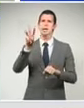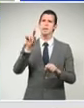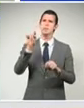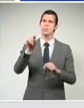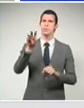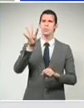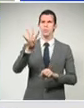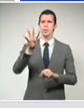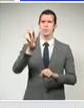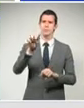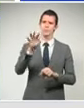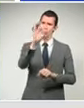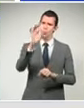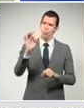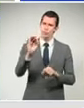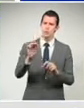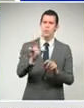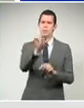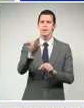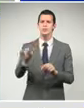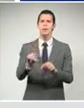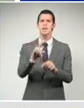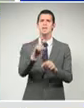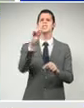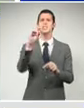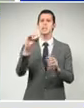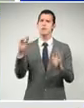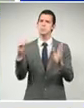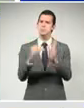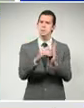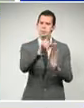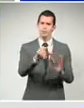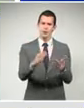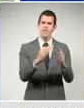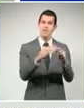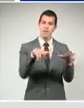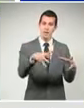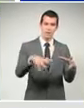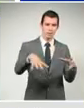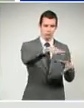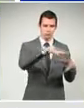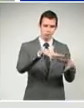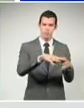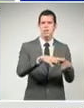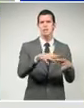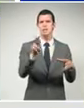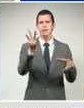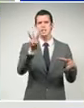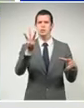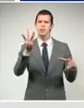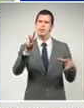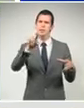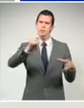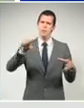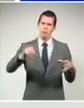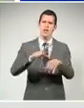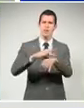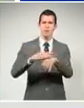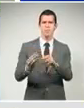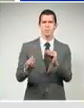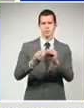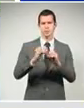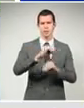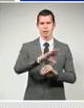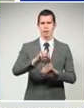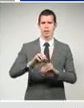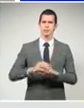333,4 por 100.000 habitantes, superior a la del día de ayer. Granma, aunque disminuye